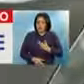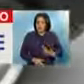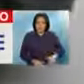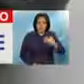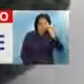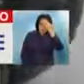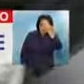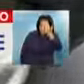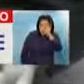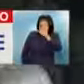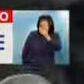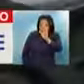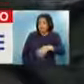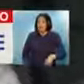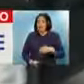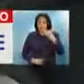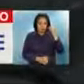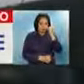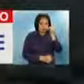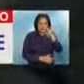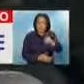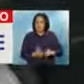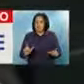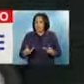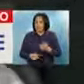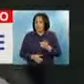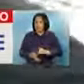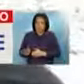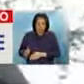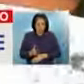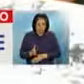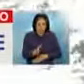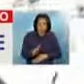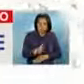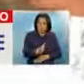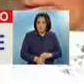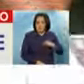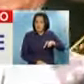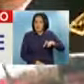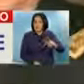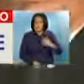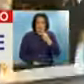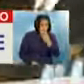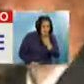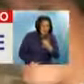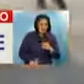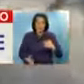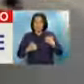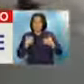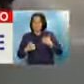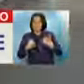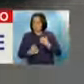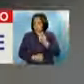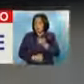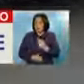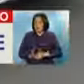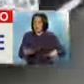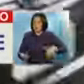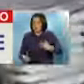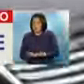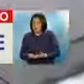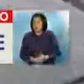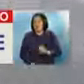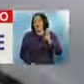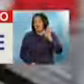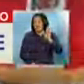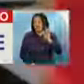de Latina. En este raudo recorrido al desfile militar, Pedro Pablo Kuczynski lucía bastante emocionado. Así llegó a la avenida Javier